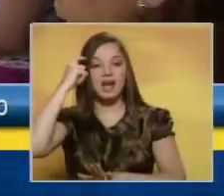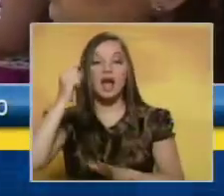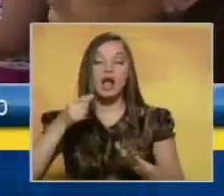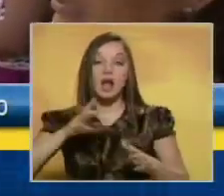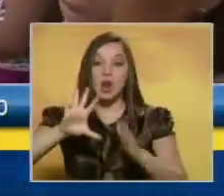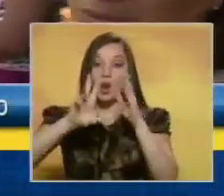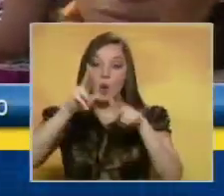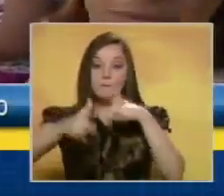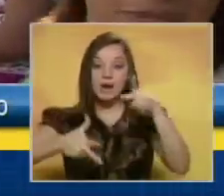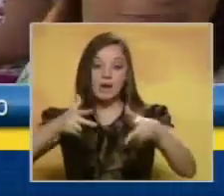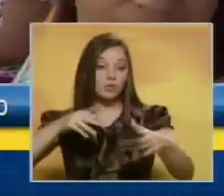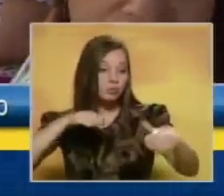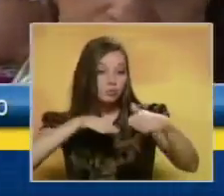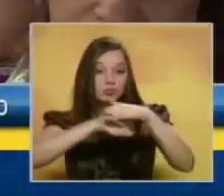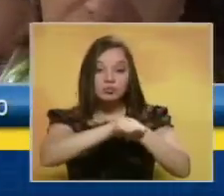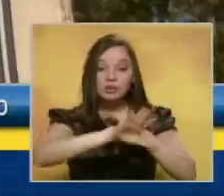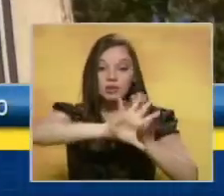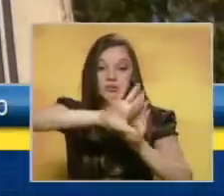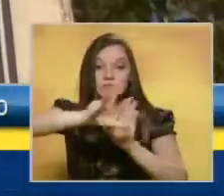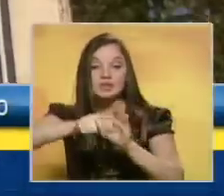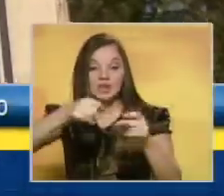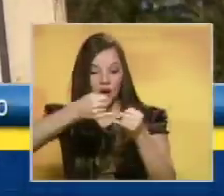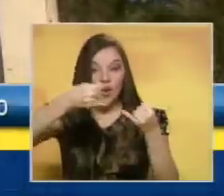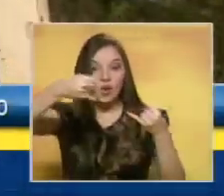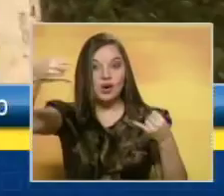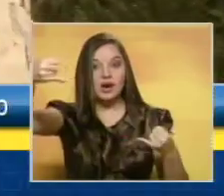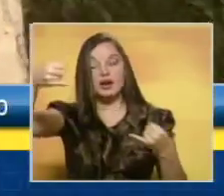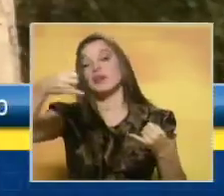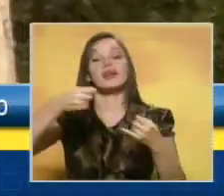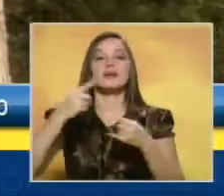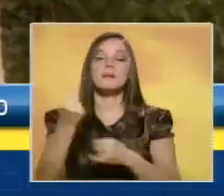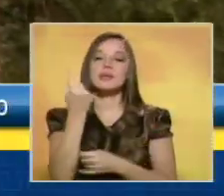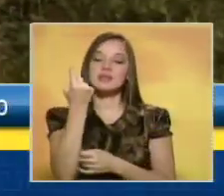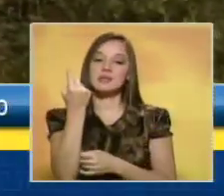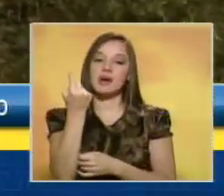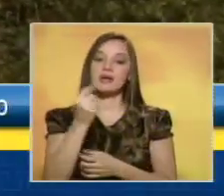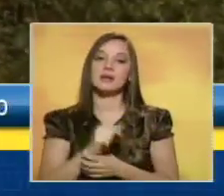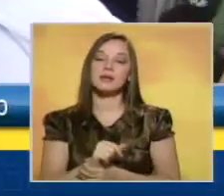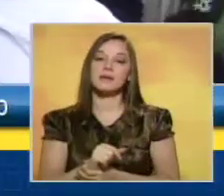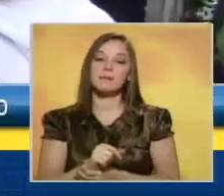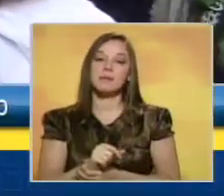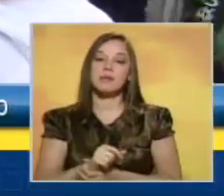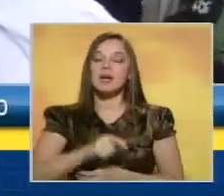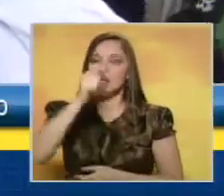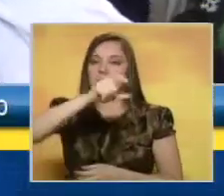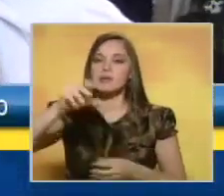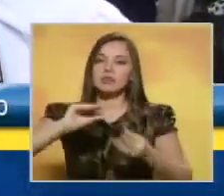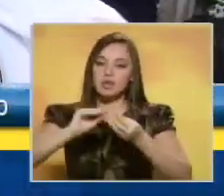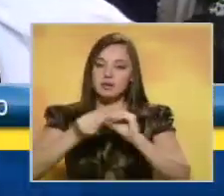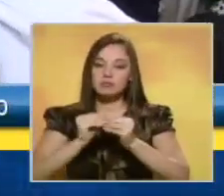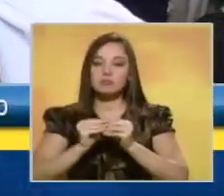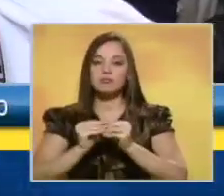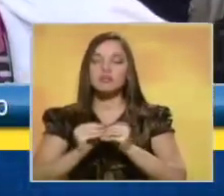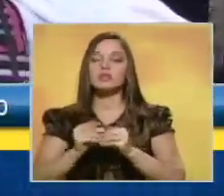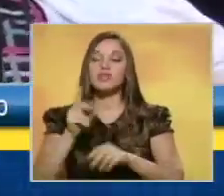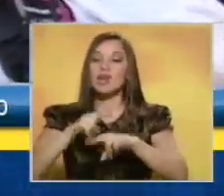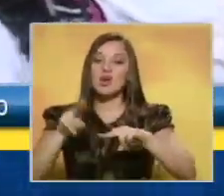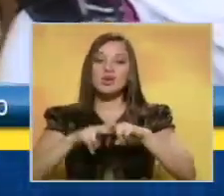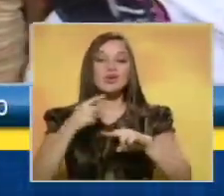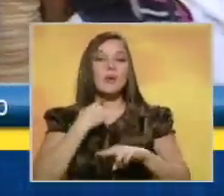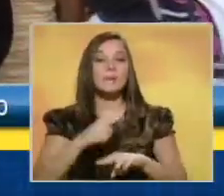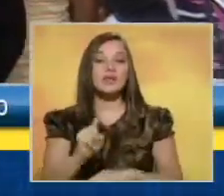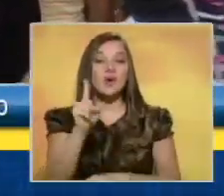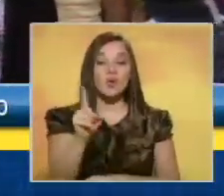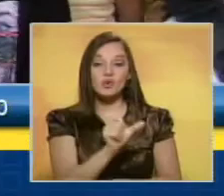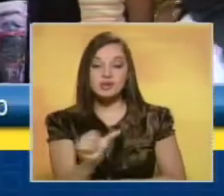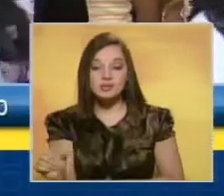escuela en la noche y se llevaron los cables principales de electricidad, los que hubo que reponer, por lo que los niños perdieron casi una